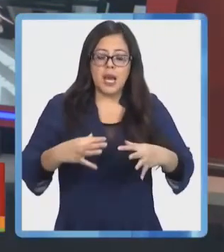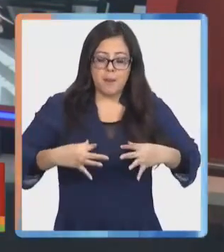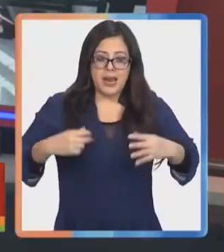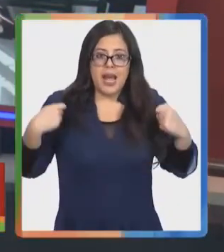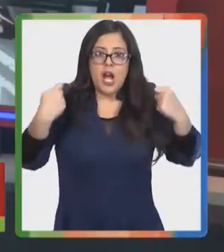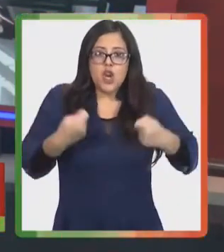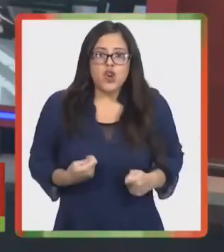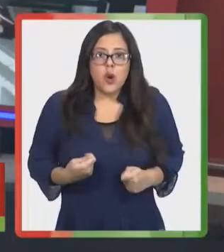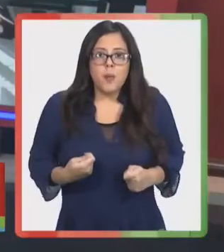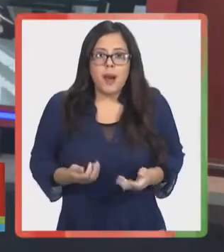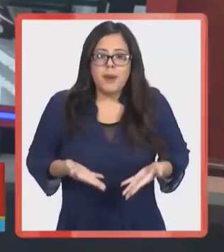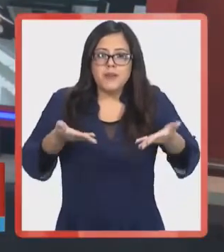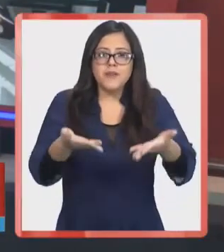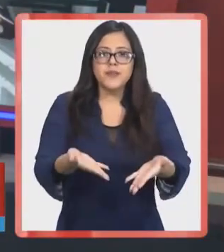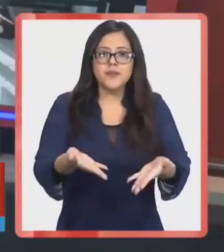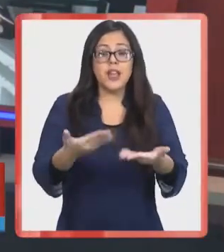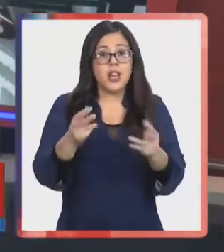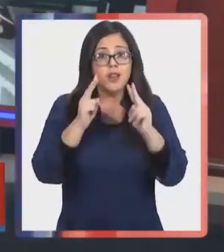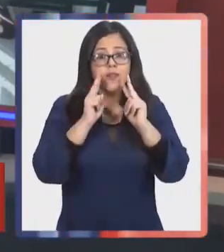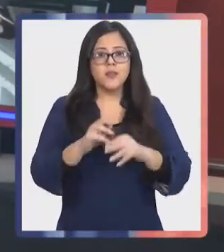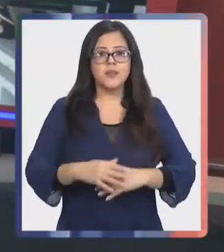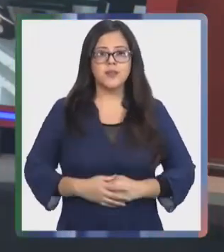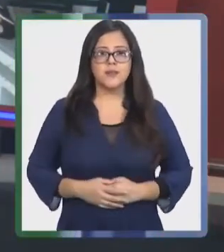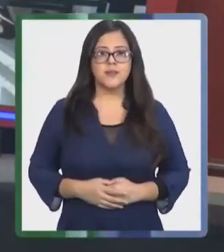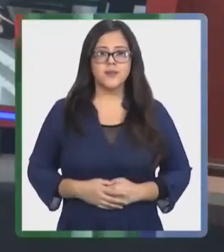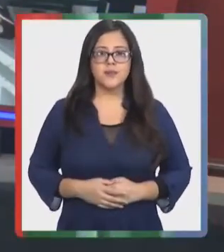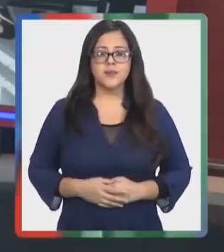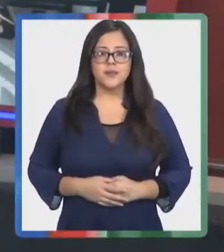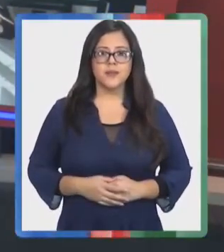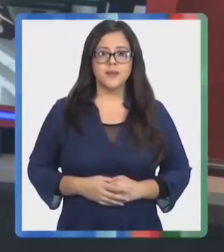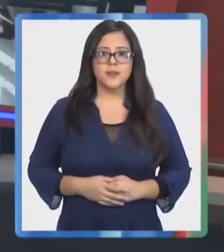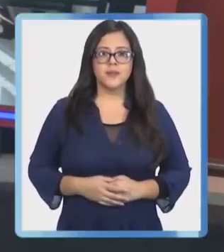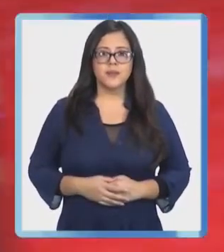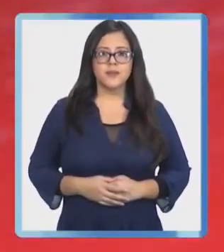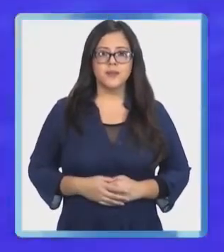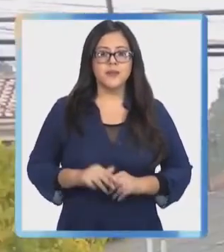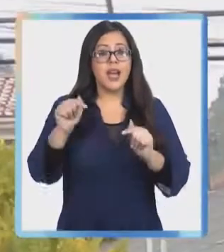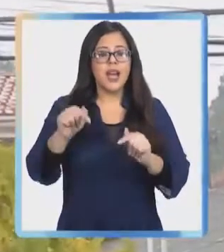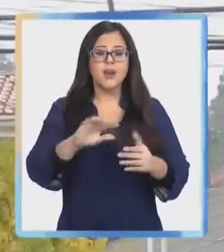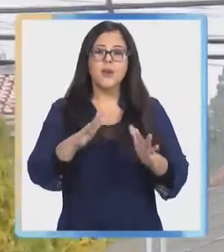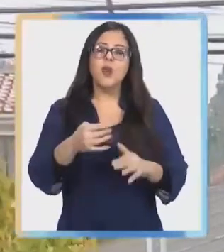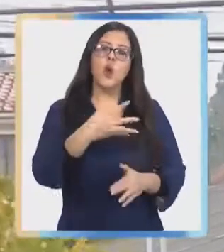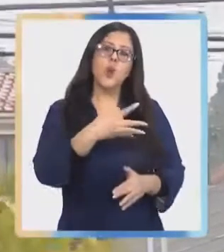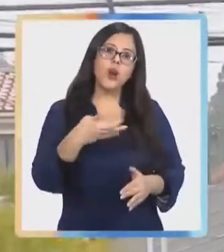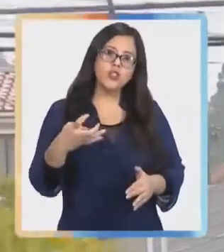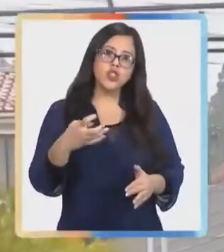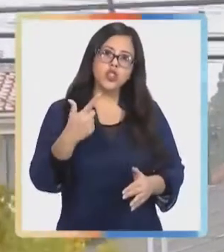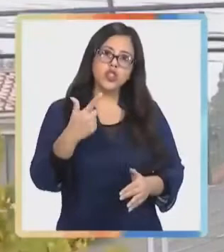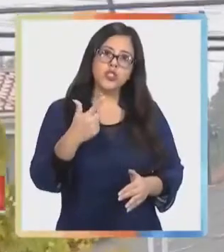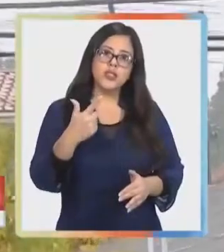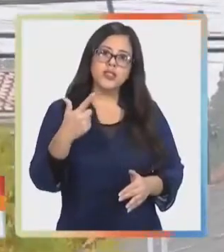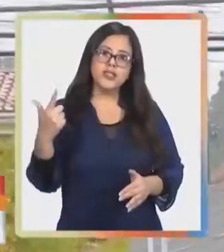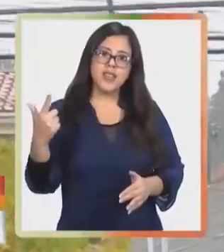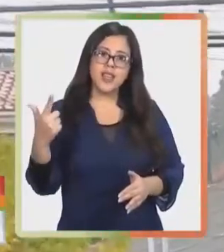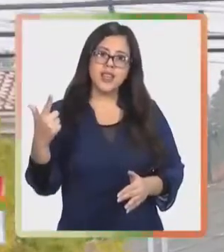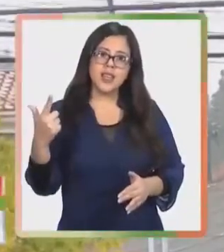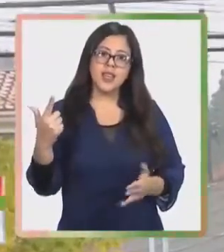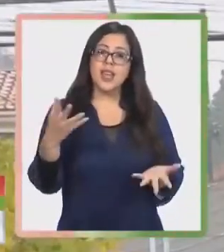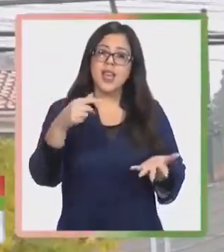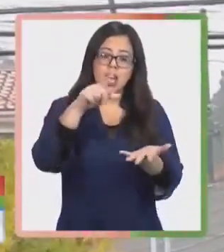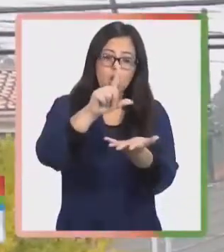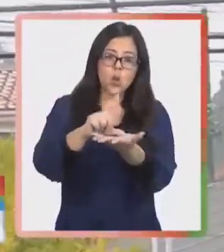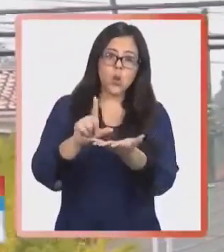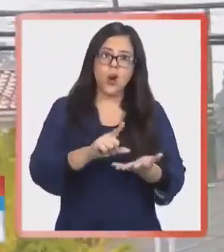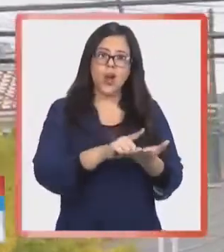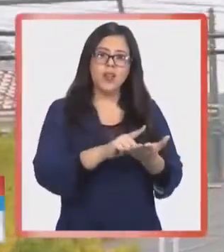recibir ropa de abrigo. TV5 de Linares nos informa. Se estima que son